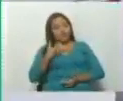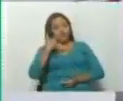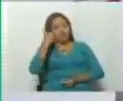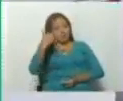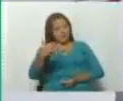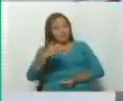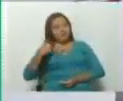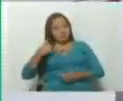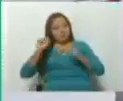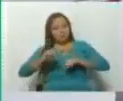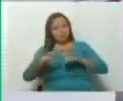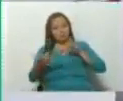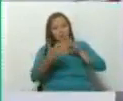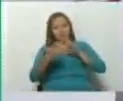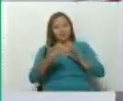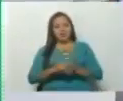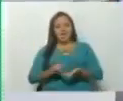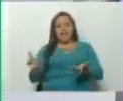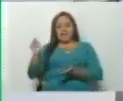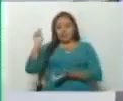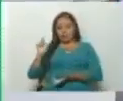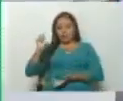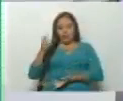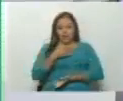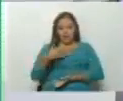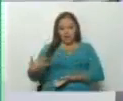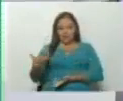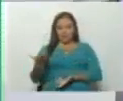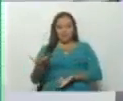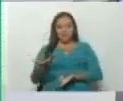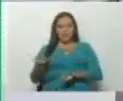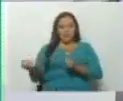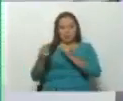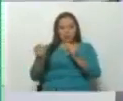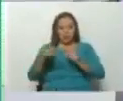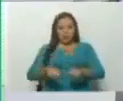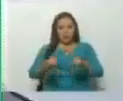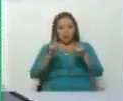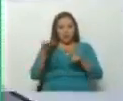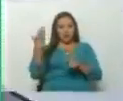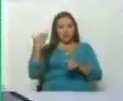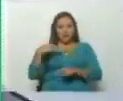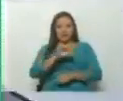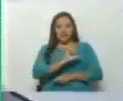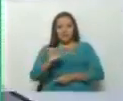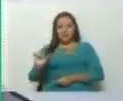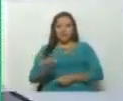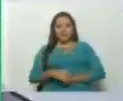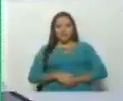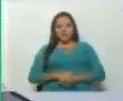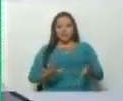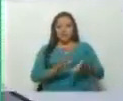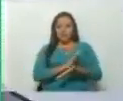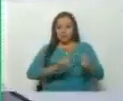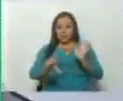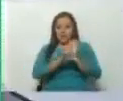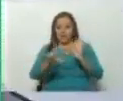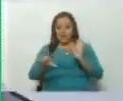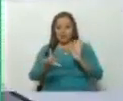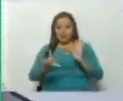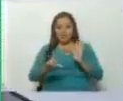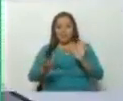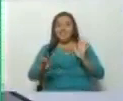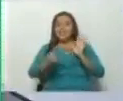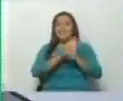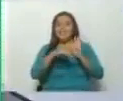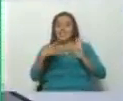Ah, bueno. Diputado, no, porque queremos hablar. Además, tuvimos la oportunidad de conversar con usted hace algunas semanas sobre la ley de Derecho a